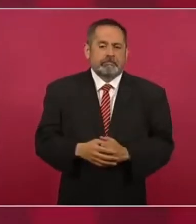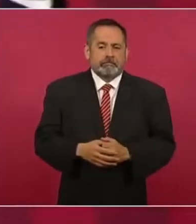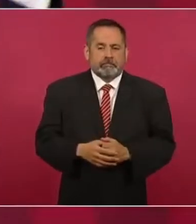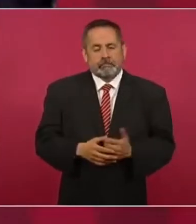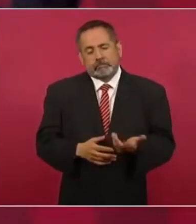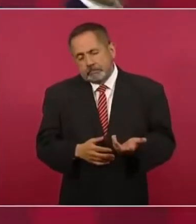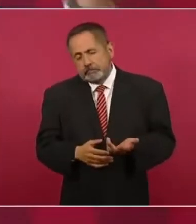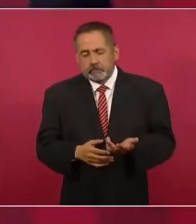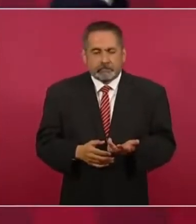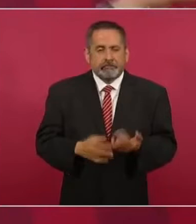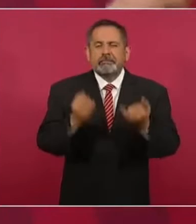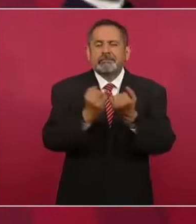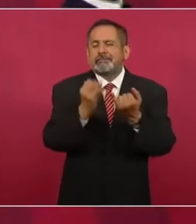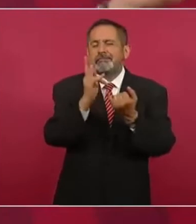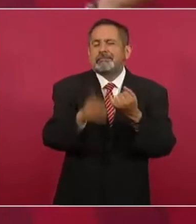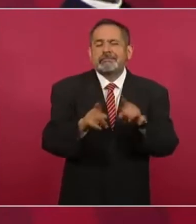Un poco cuando iban a privatizar,